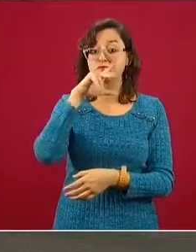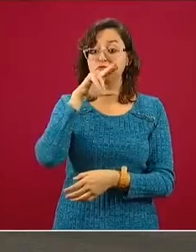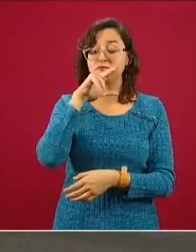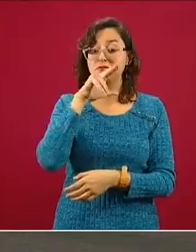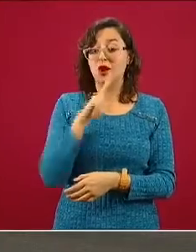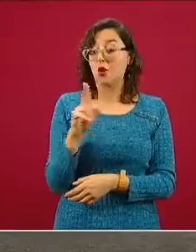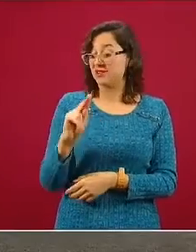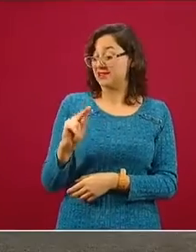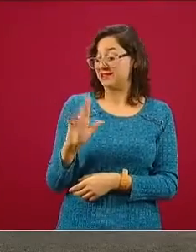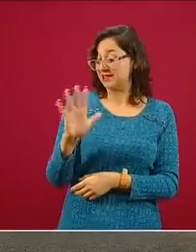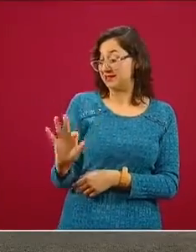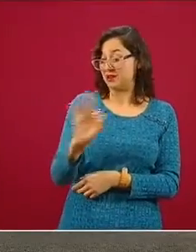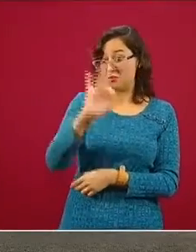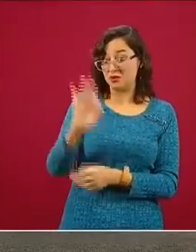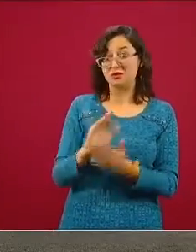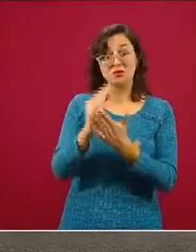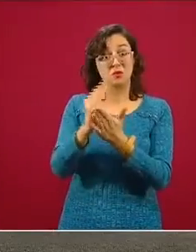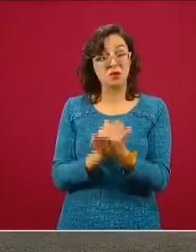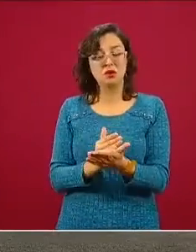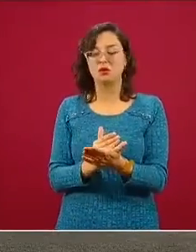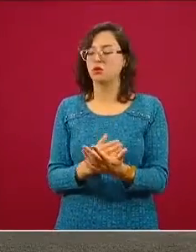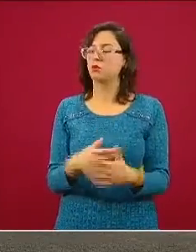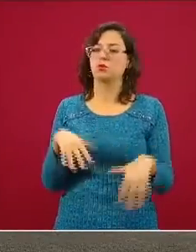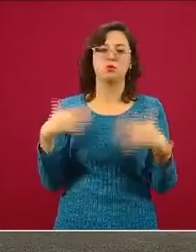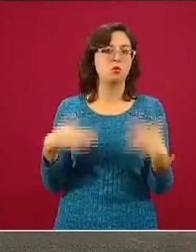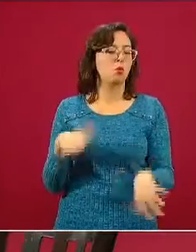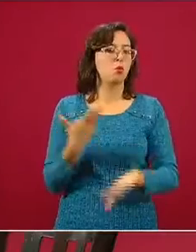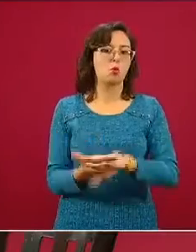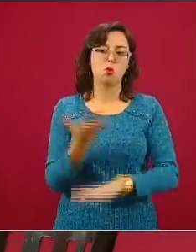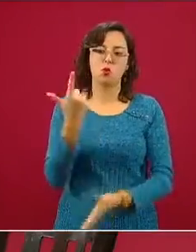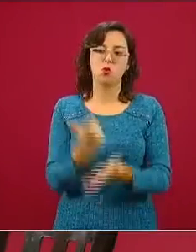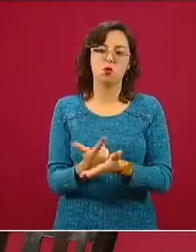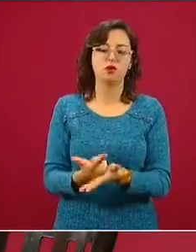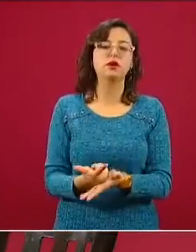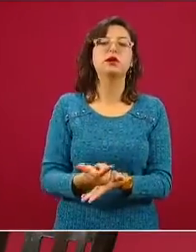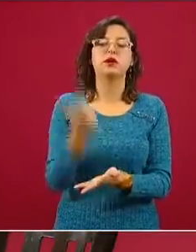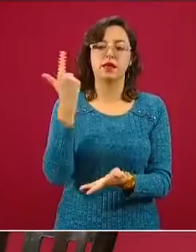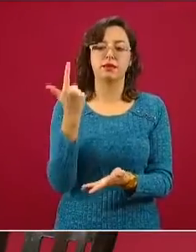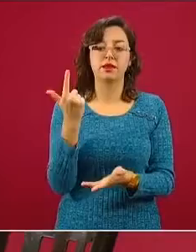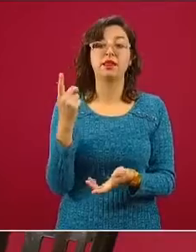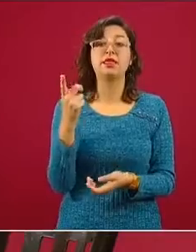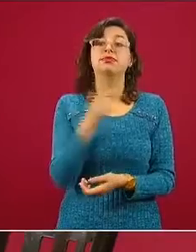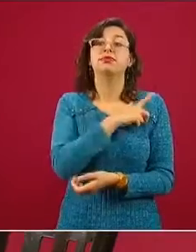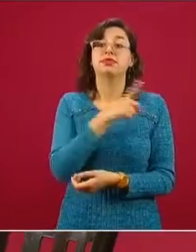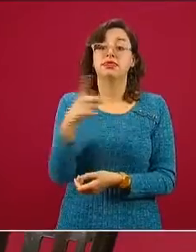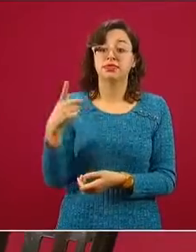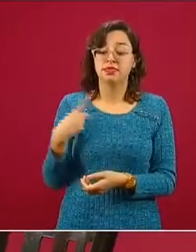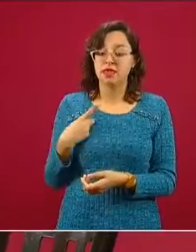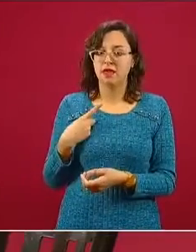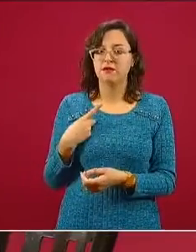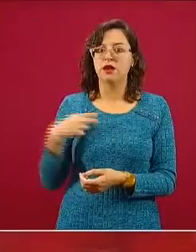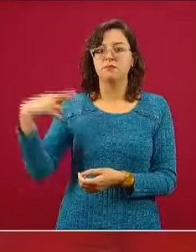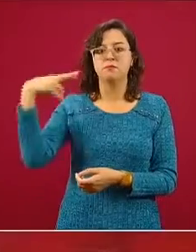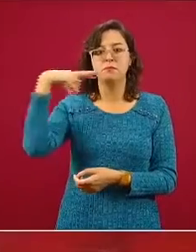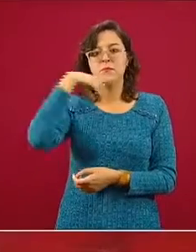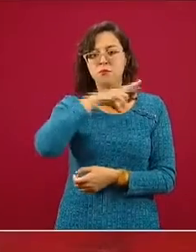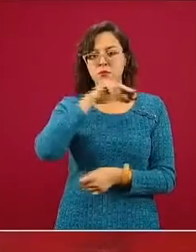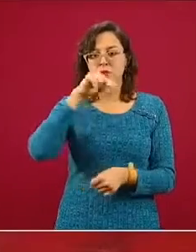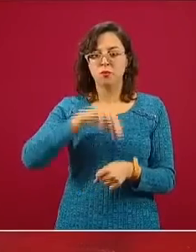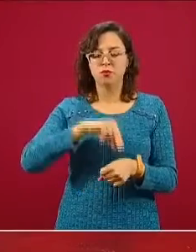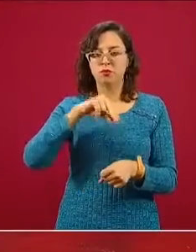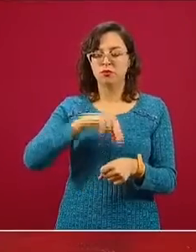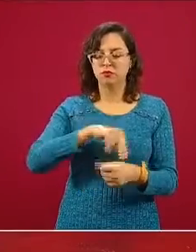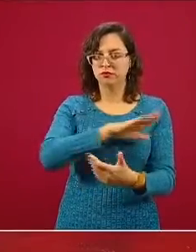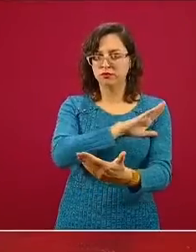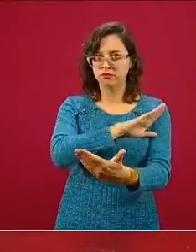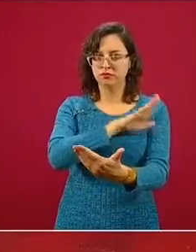de 85% siendo de extremada preocupación, y por eso es importante acudir pronto a las unidades